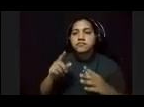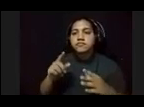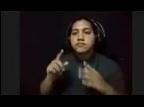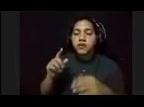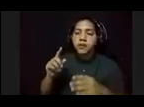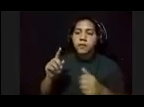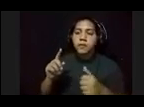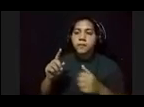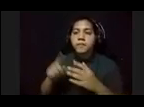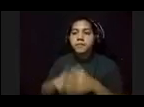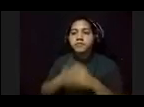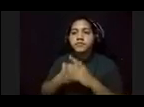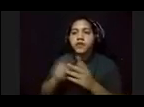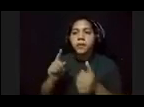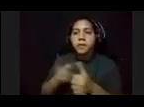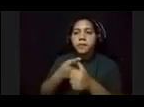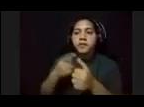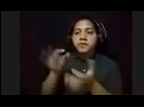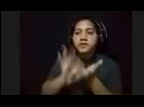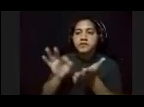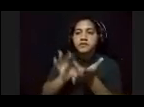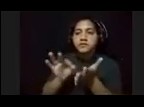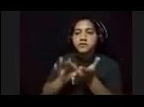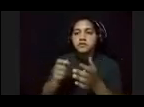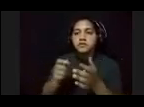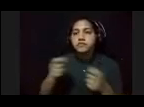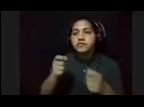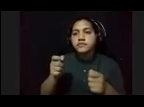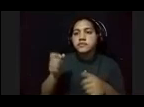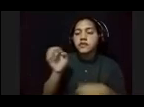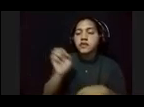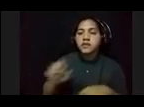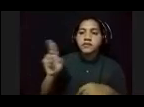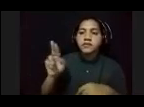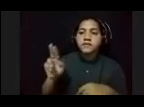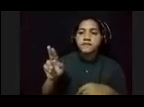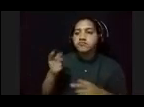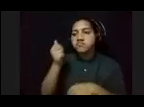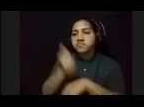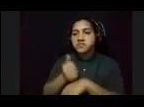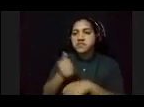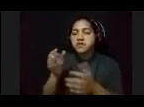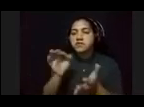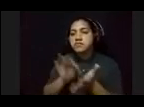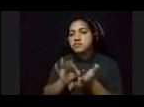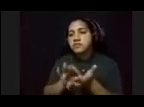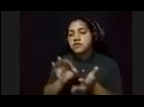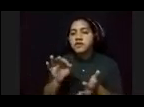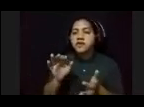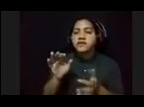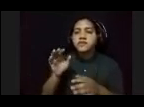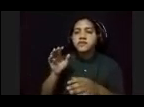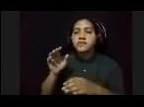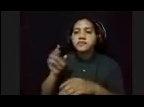la soberanía americana. El censo buscaba determinar la población de la isla, el estado de producción